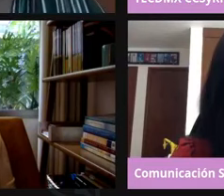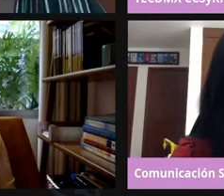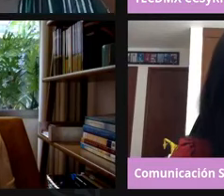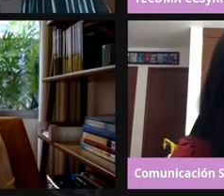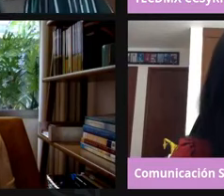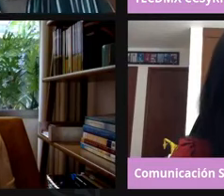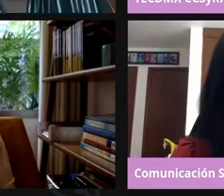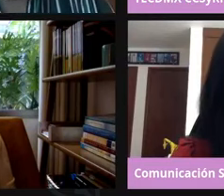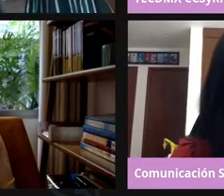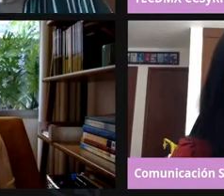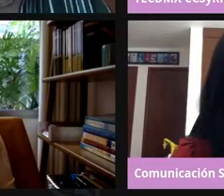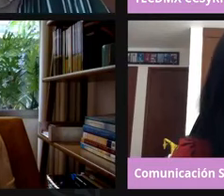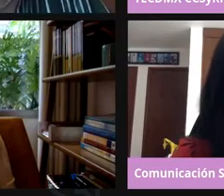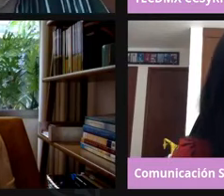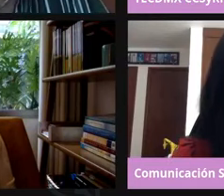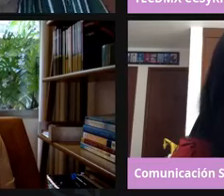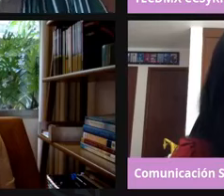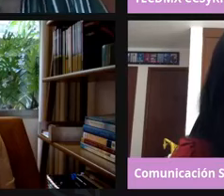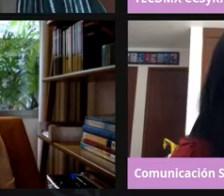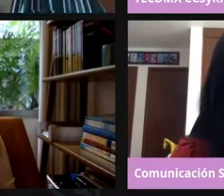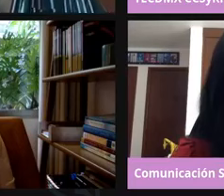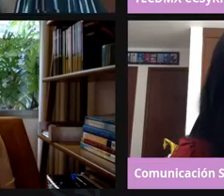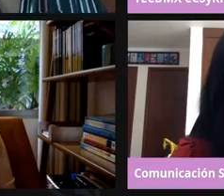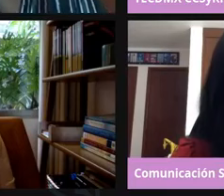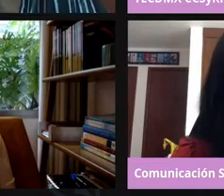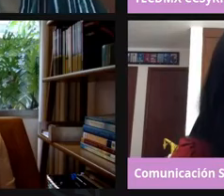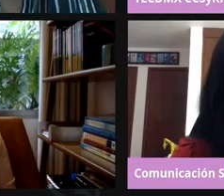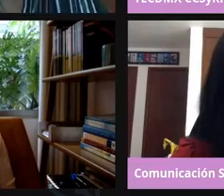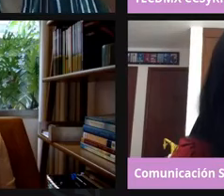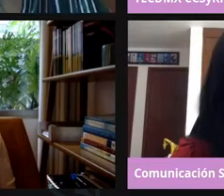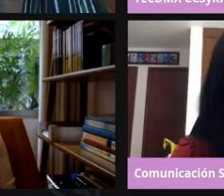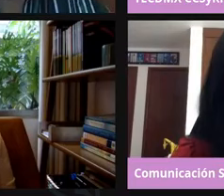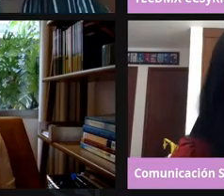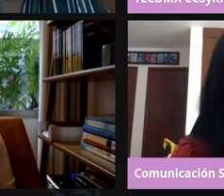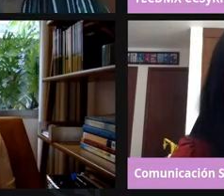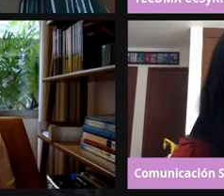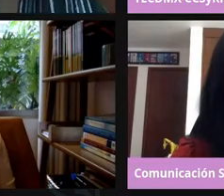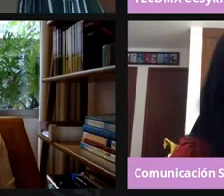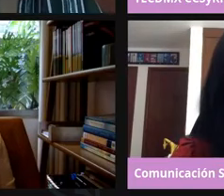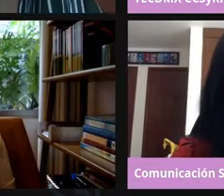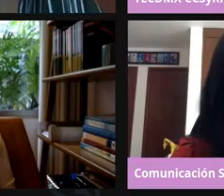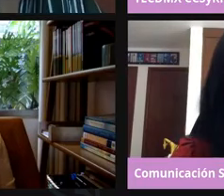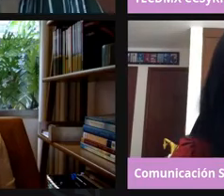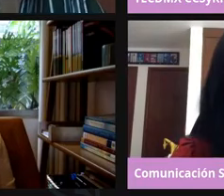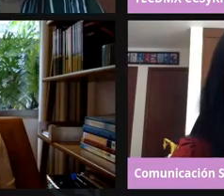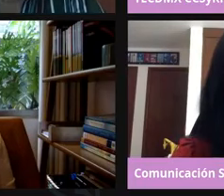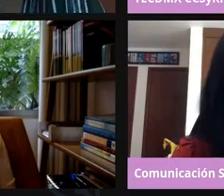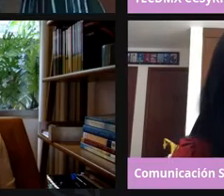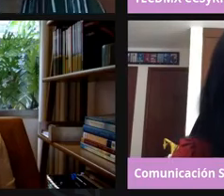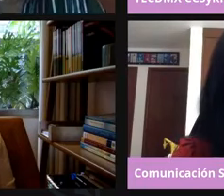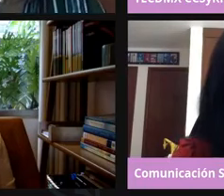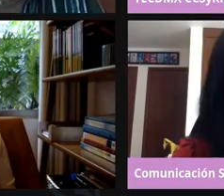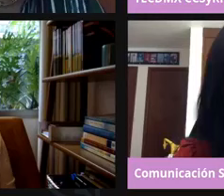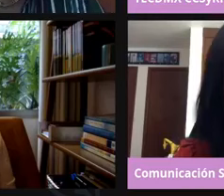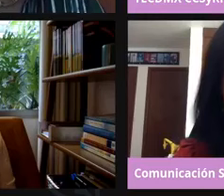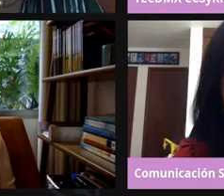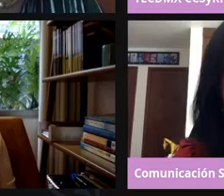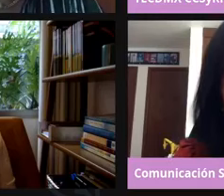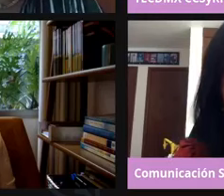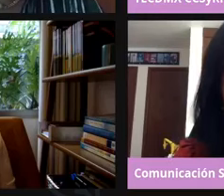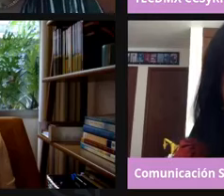comunicación social y relaciones públicas del Tribunal Electoral de la Ciudad de México. Gracias a mis dos compañeros, a mi compañera y a mi